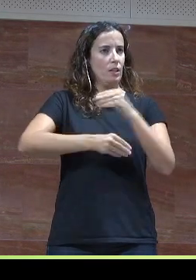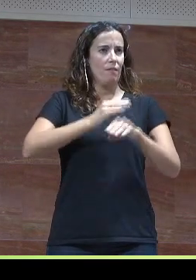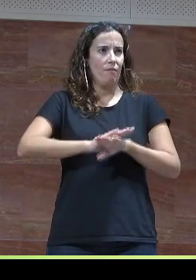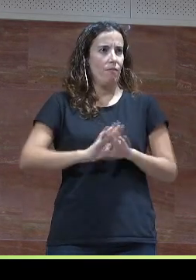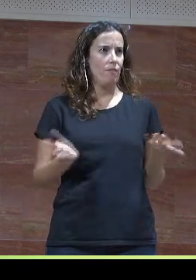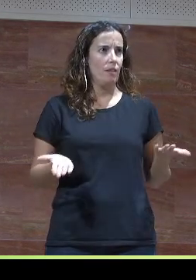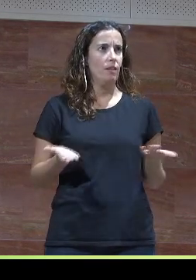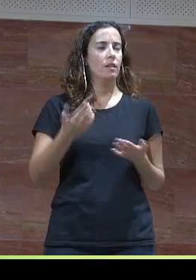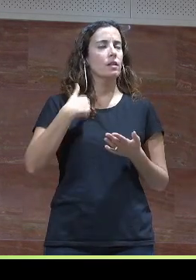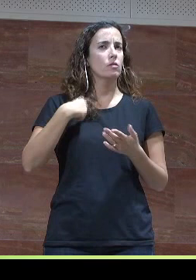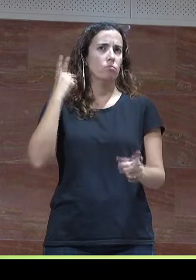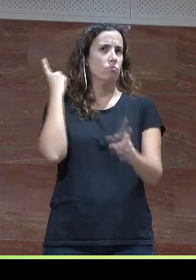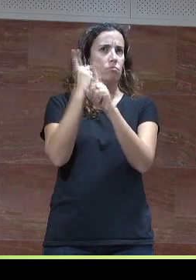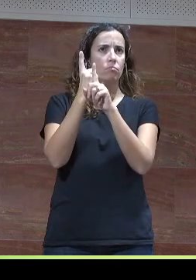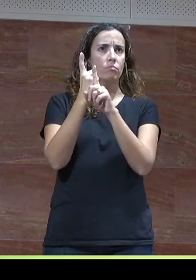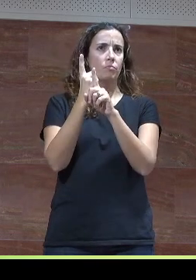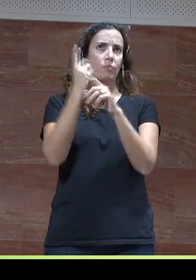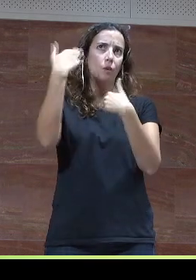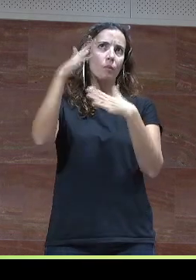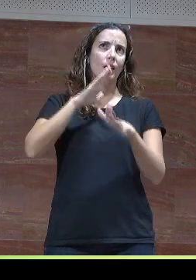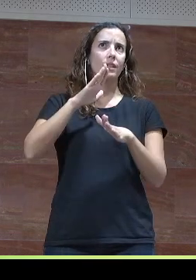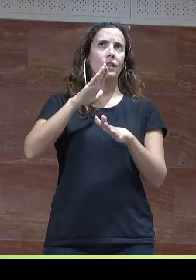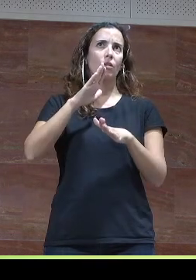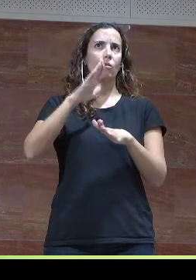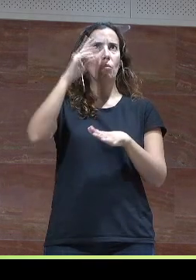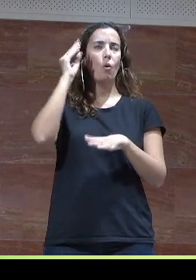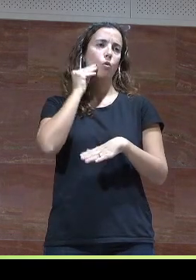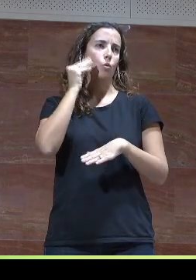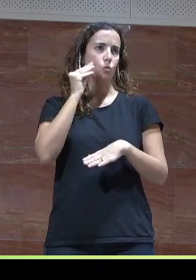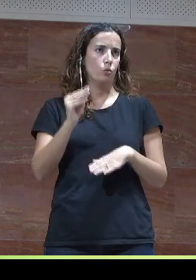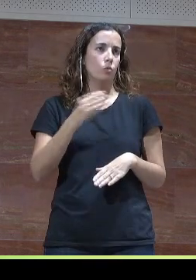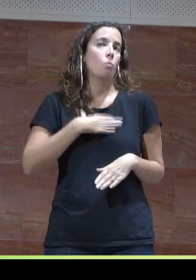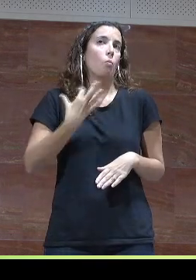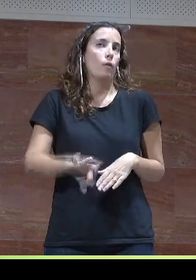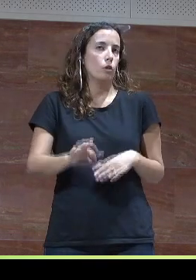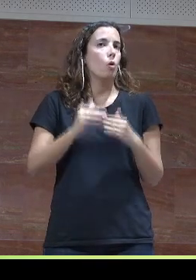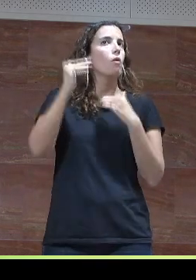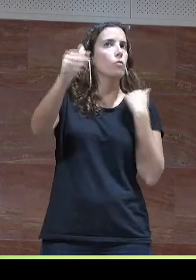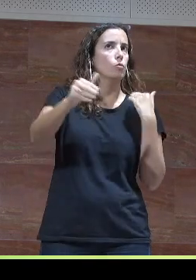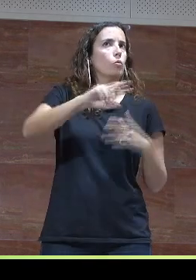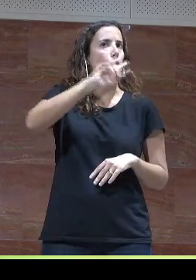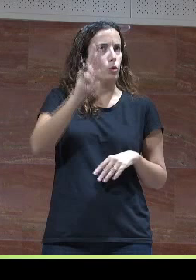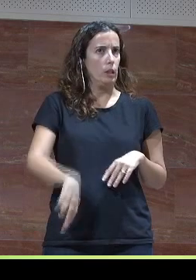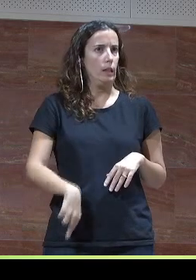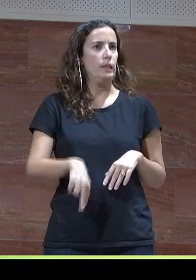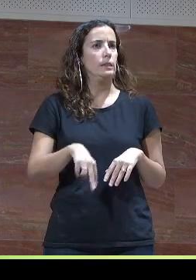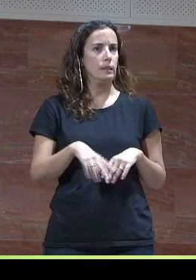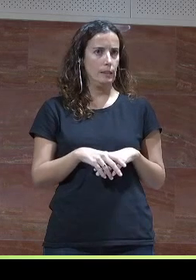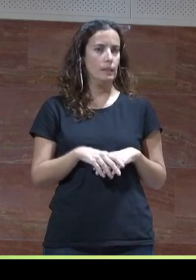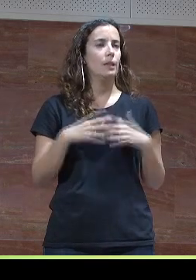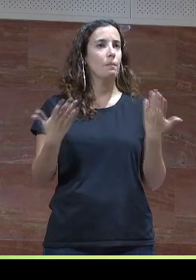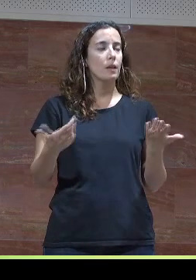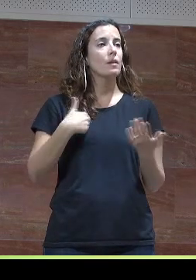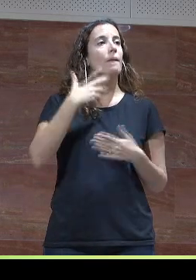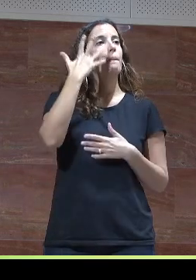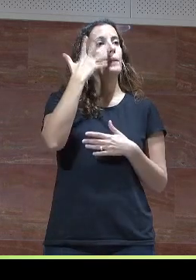opongo completamente a que me traten como un subnormal. Puedo serlo y llegaré a serlo probablemente, pero prefiero